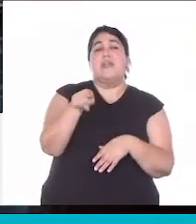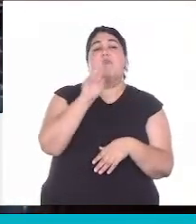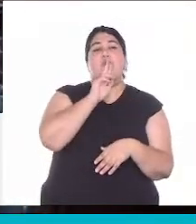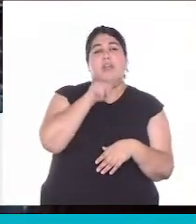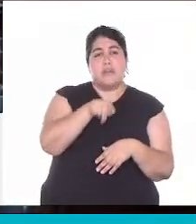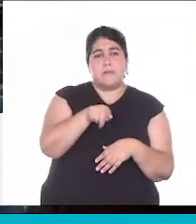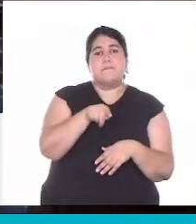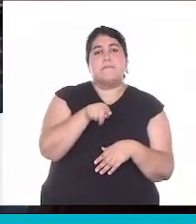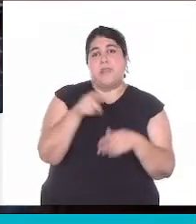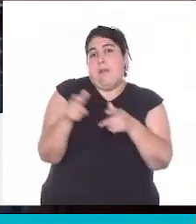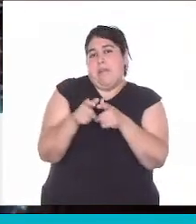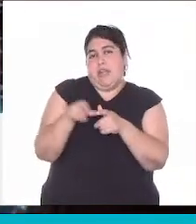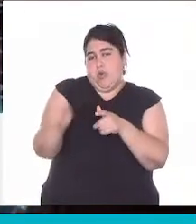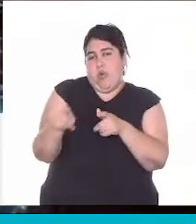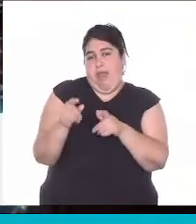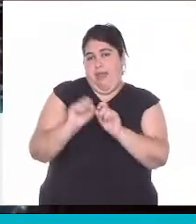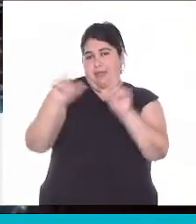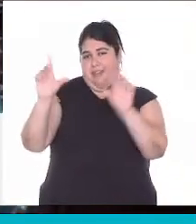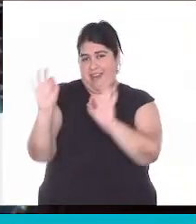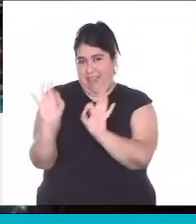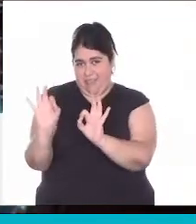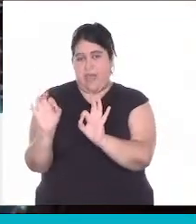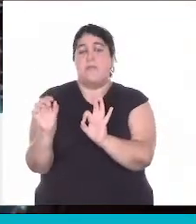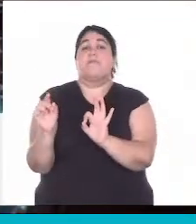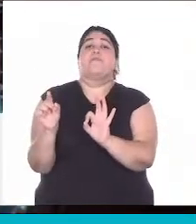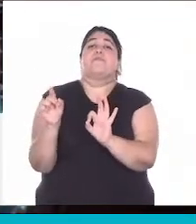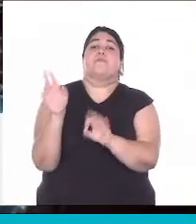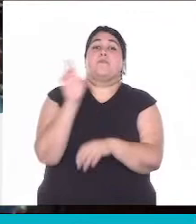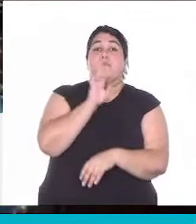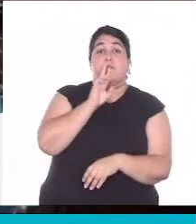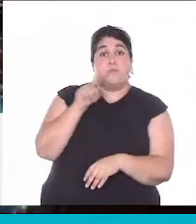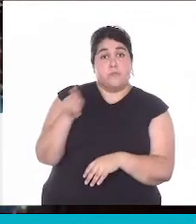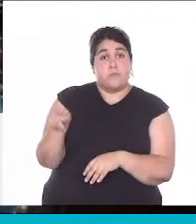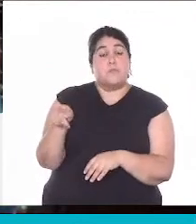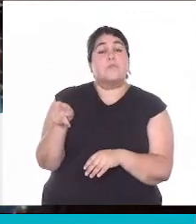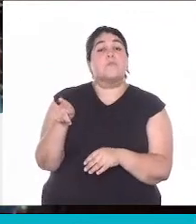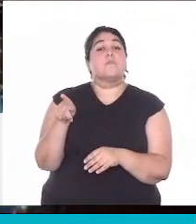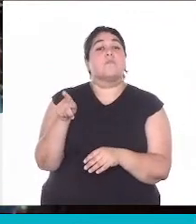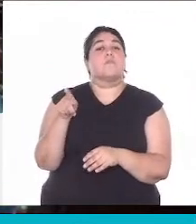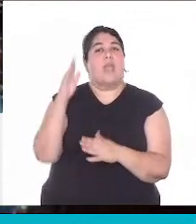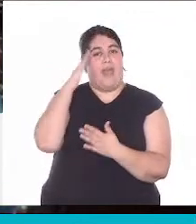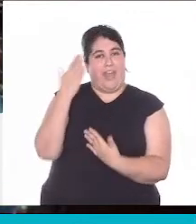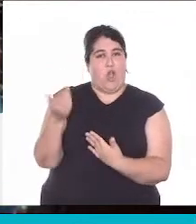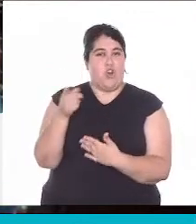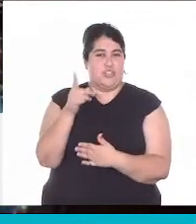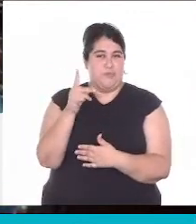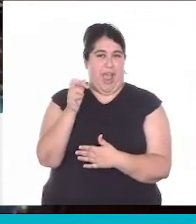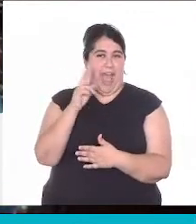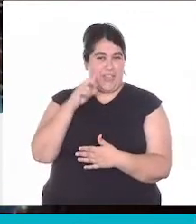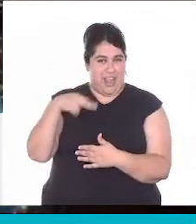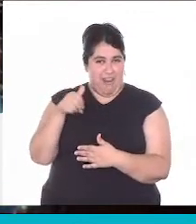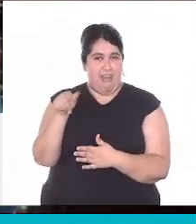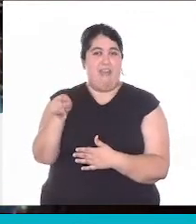la película todavía no se había estrenado, por lo tanto, de alguna manera, el reconocimiento a Adriana